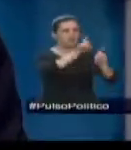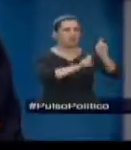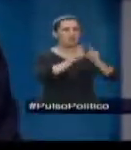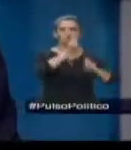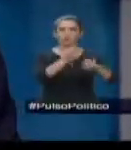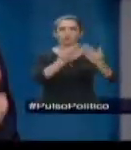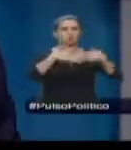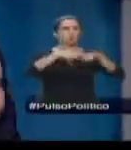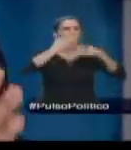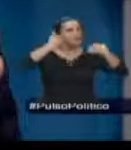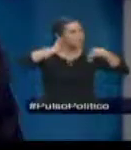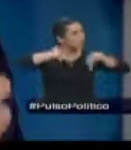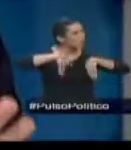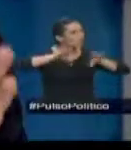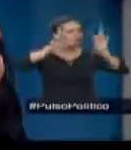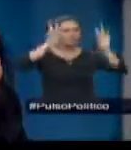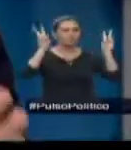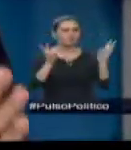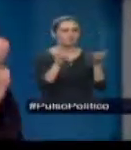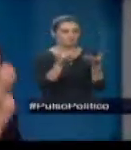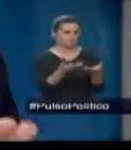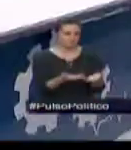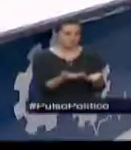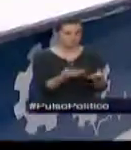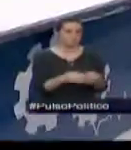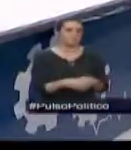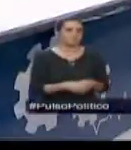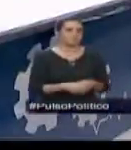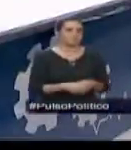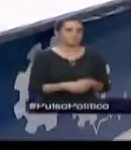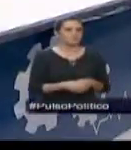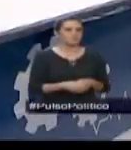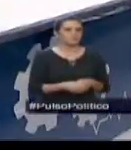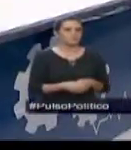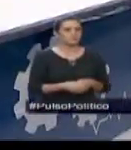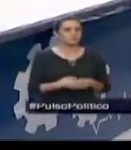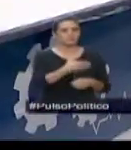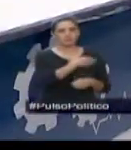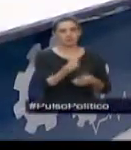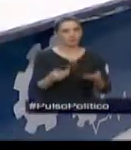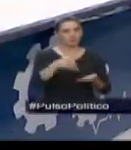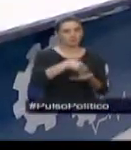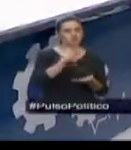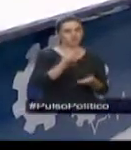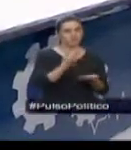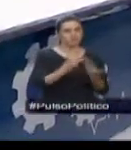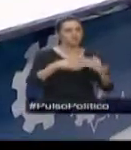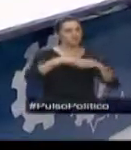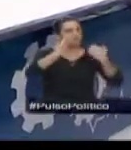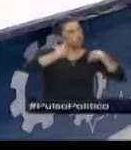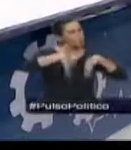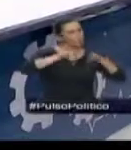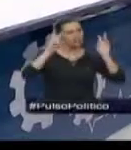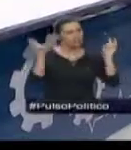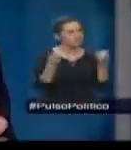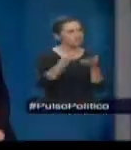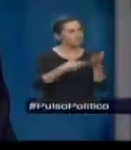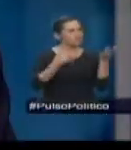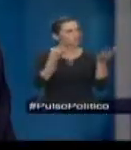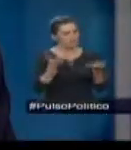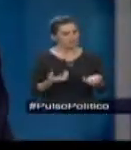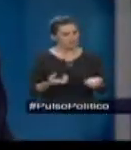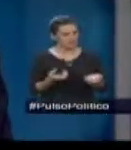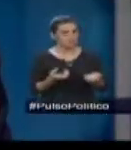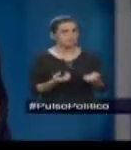consulta popular sobre cualquier tema que considere pertinente y repito sobre cualquier tema que considere pertinente